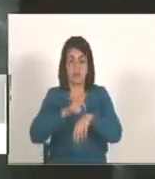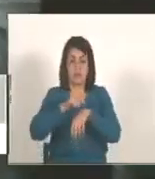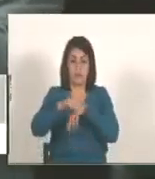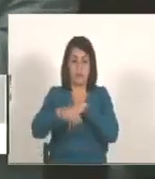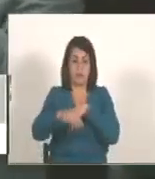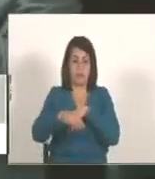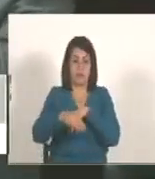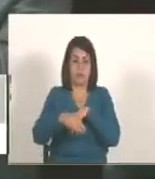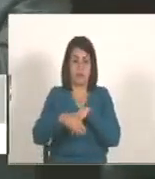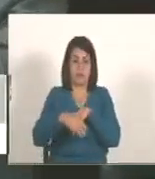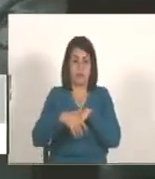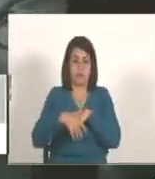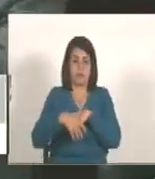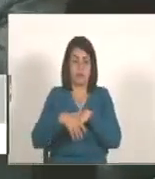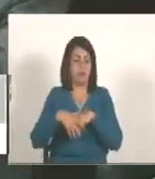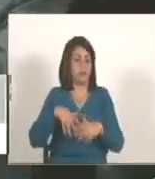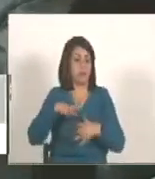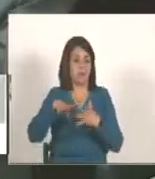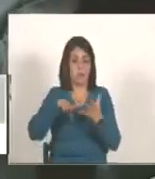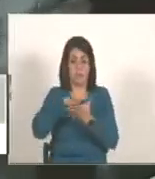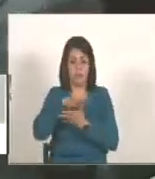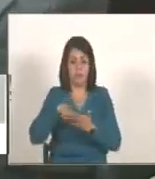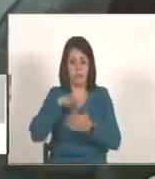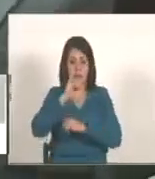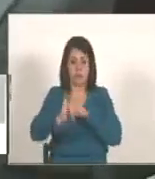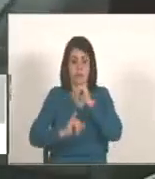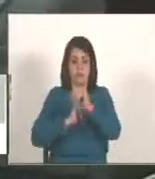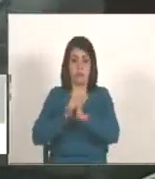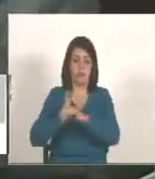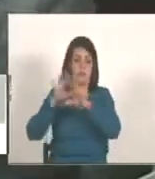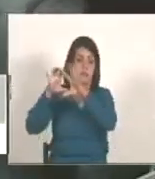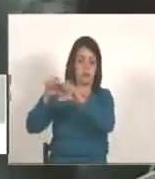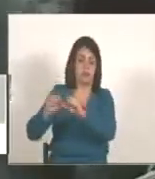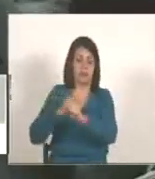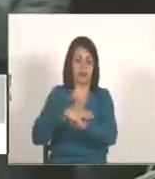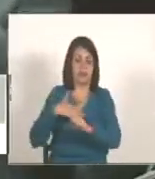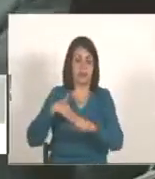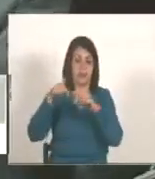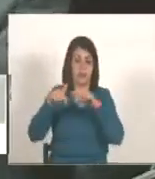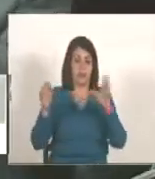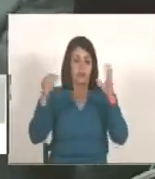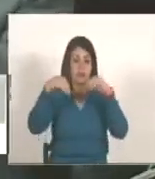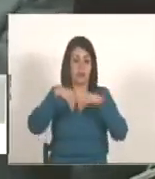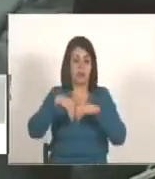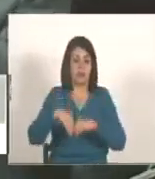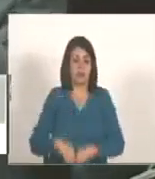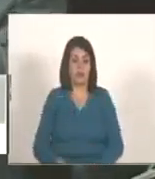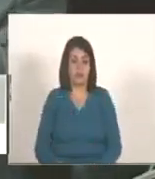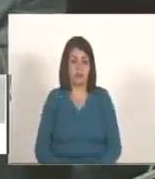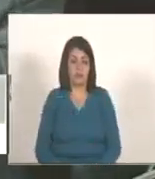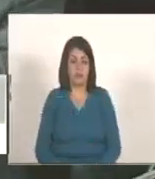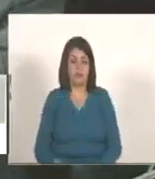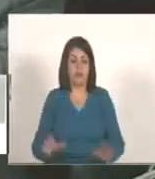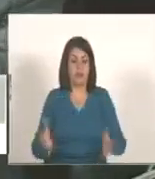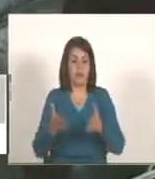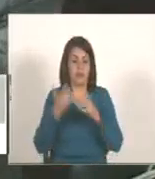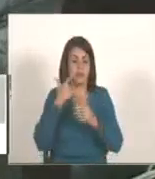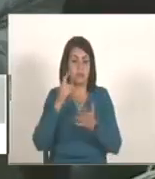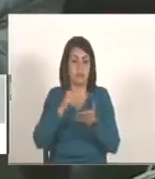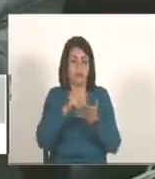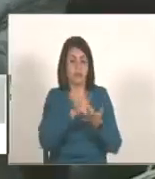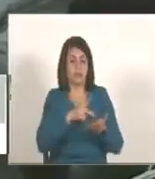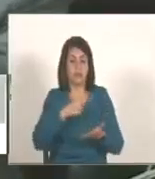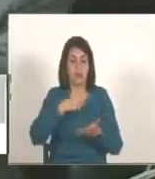tiempos de asedio internacional. Este acuerdo incluye una categoría